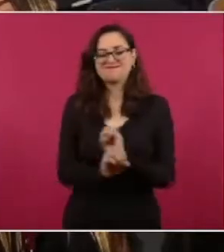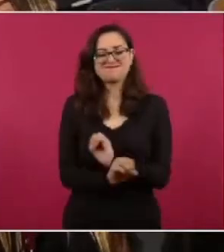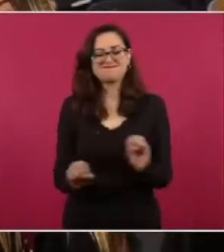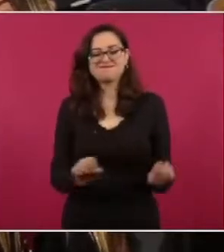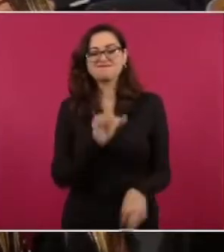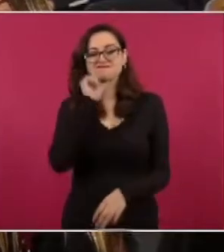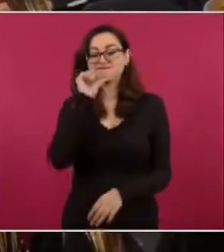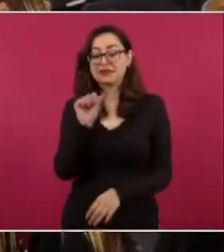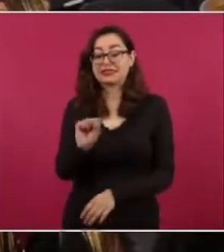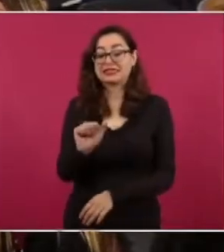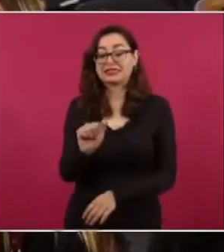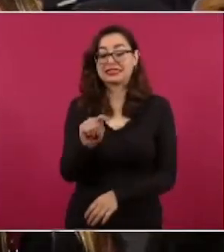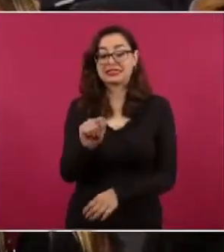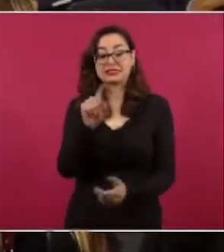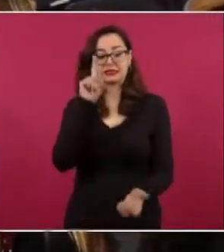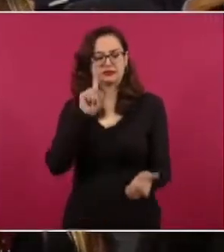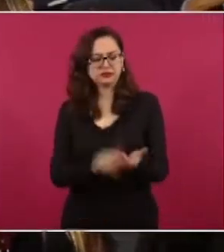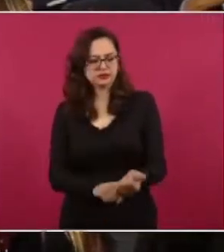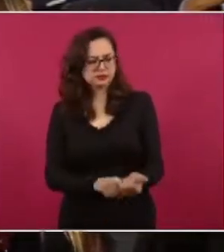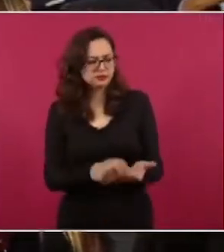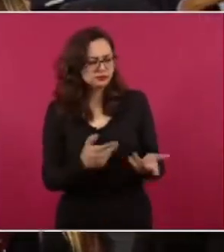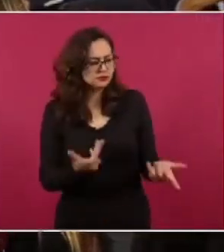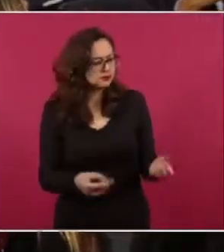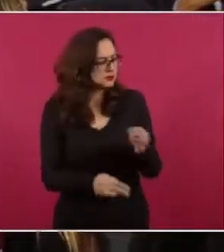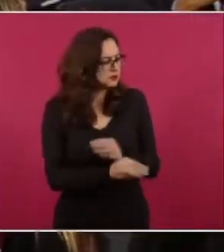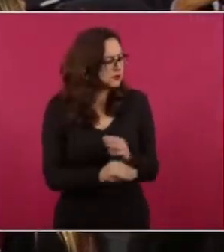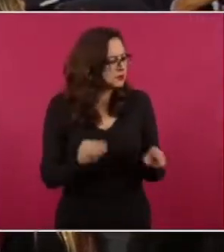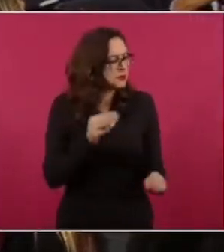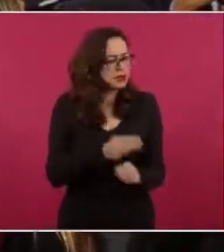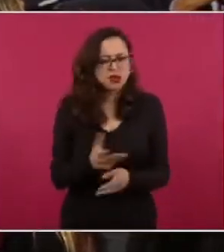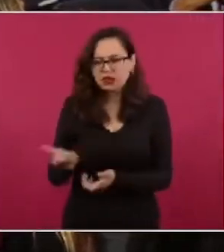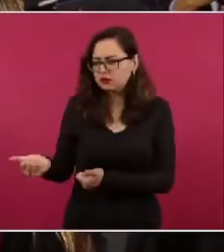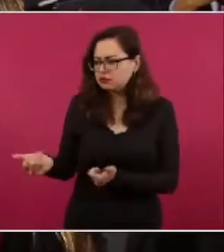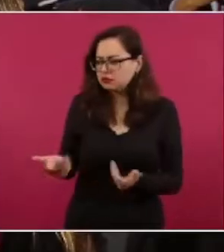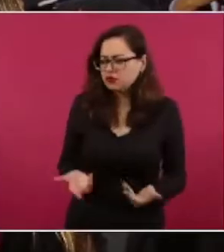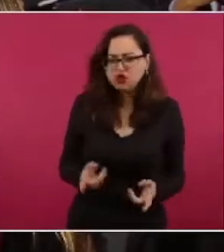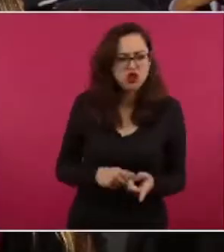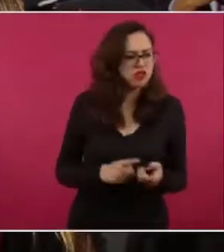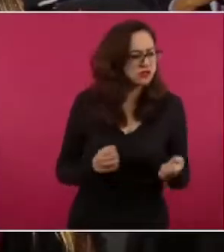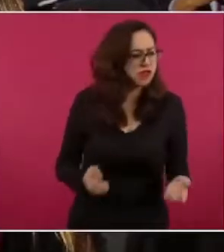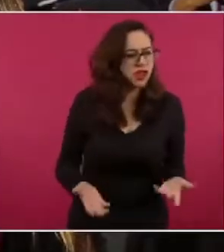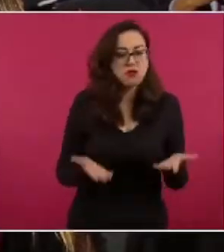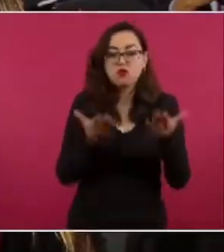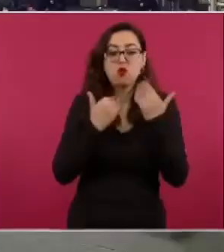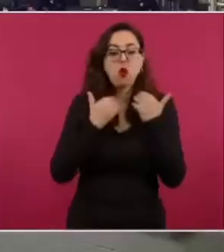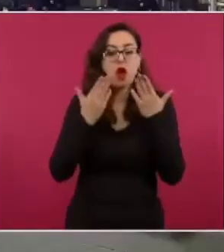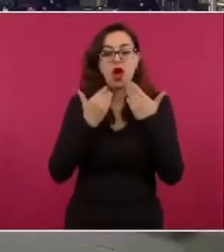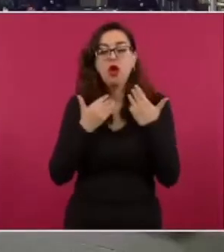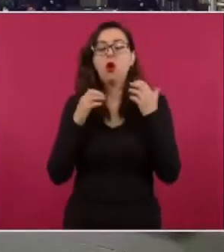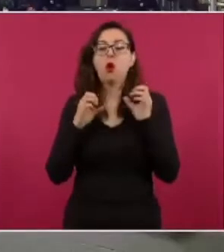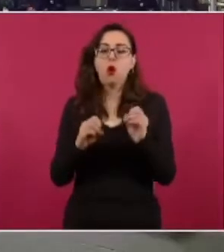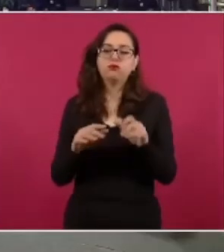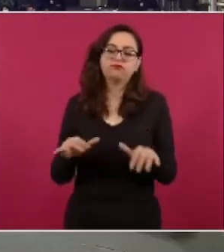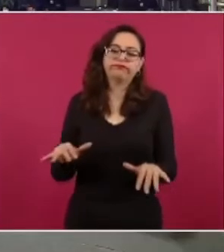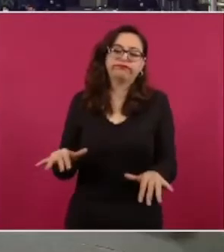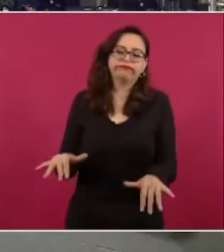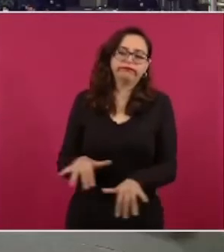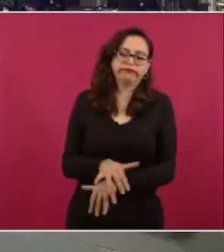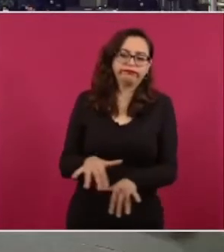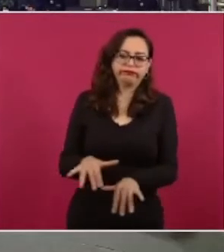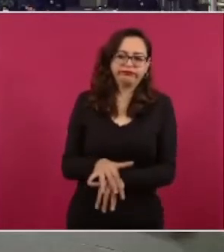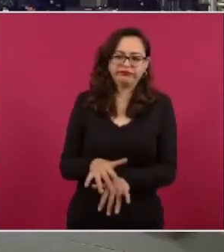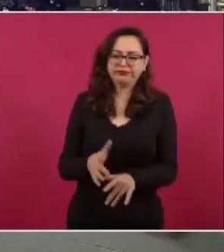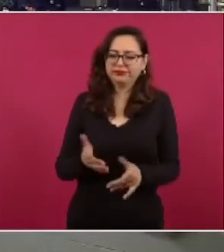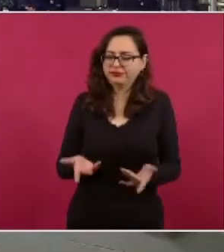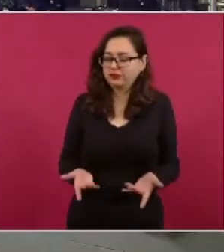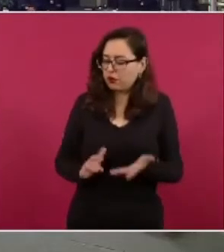de limpieza simplemente no llegaban e incluso son de muy baja calidad. Todas estas faltas a los contratos